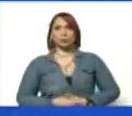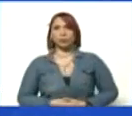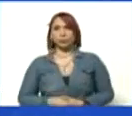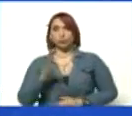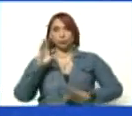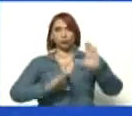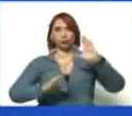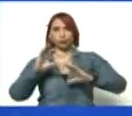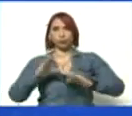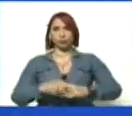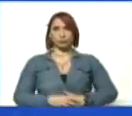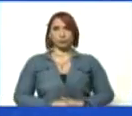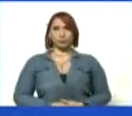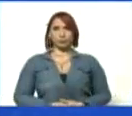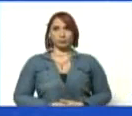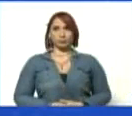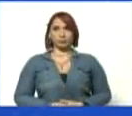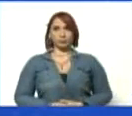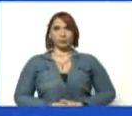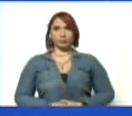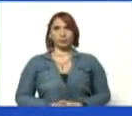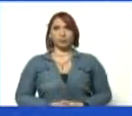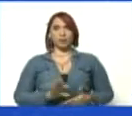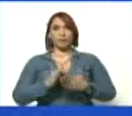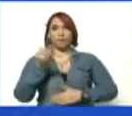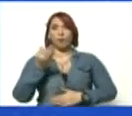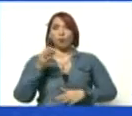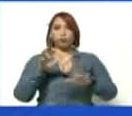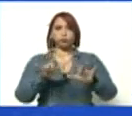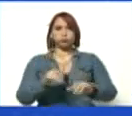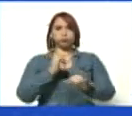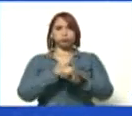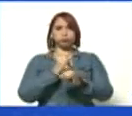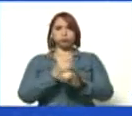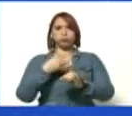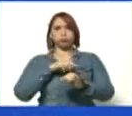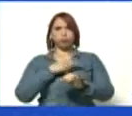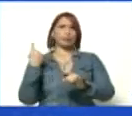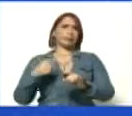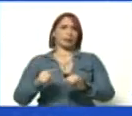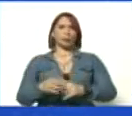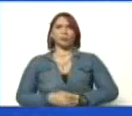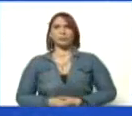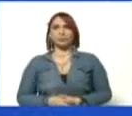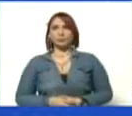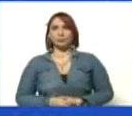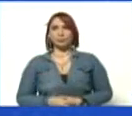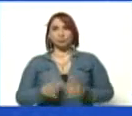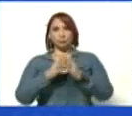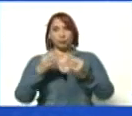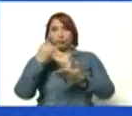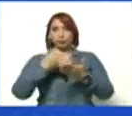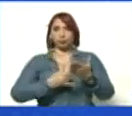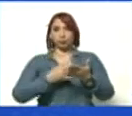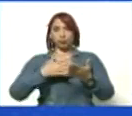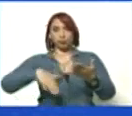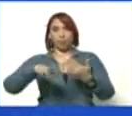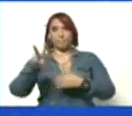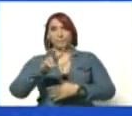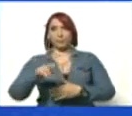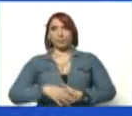Ciencia y la Fundavi, estamos, pues, pudimos contar con todo ese registro y que en todo el